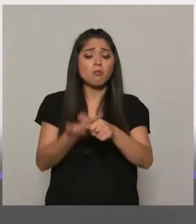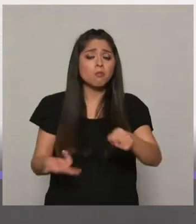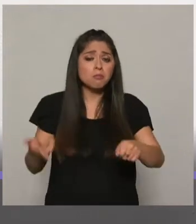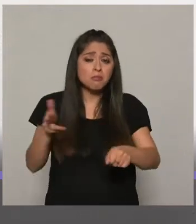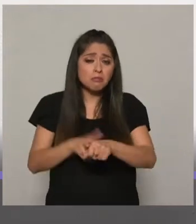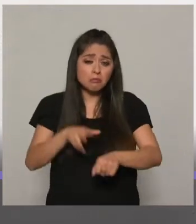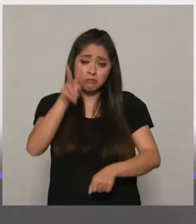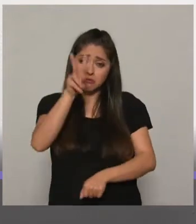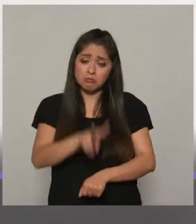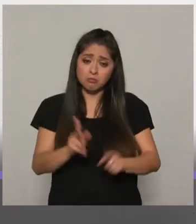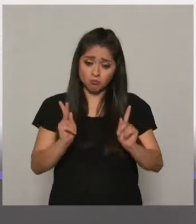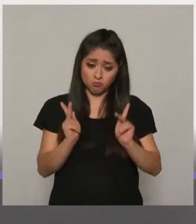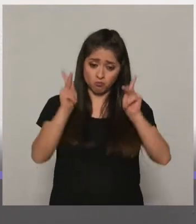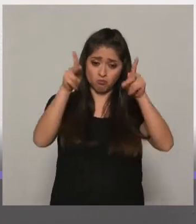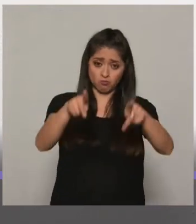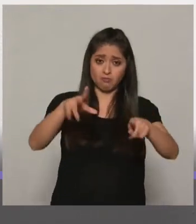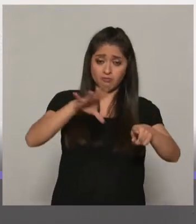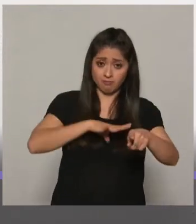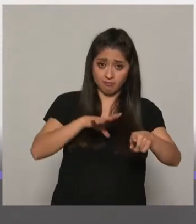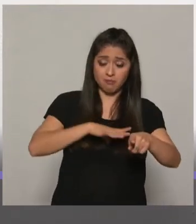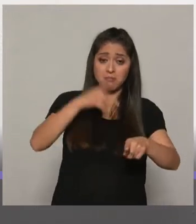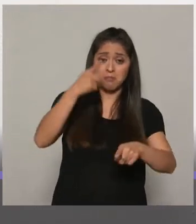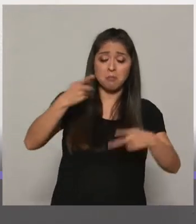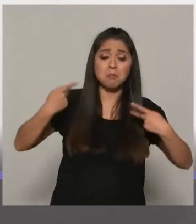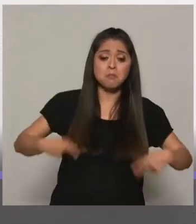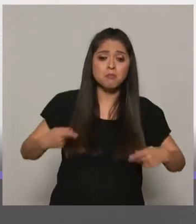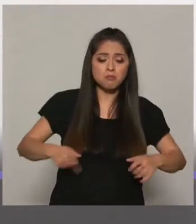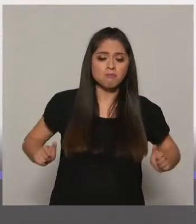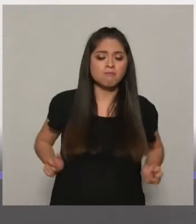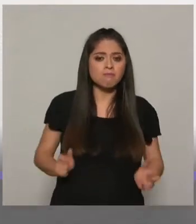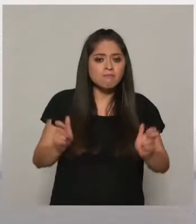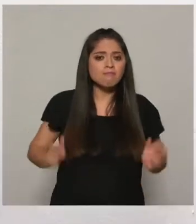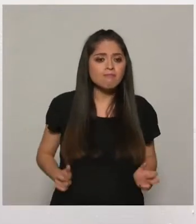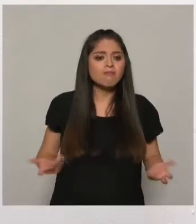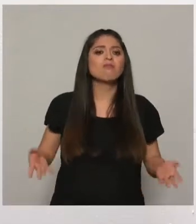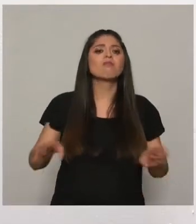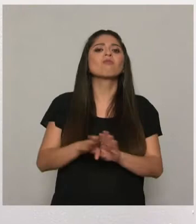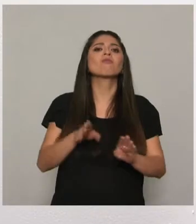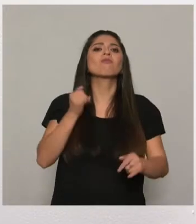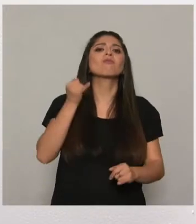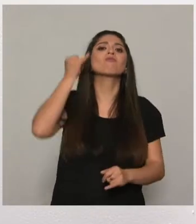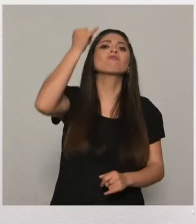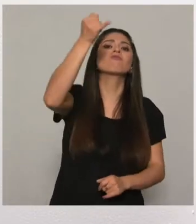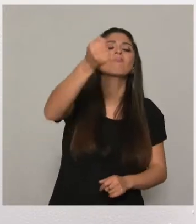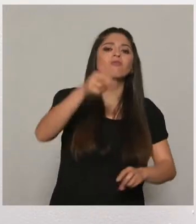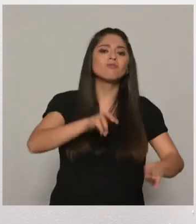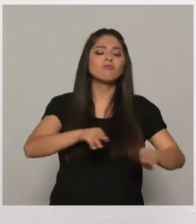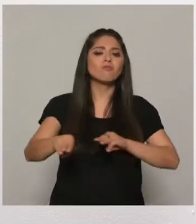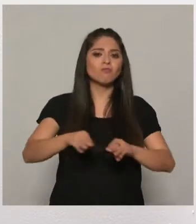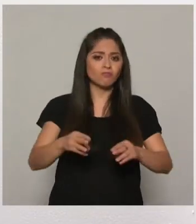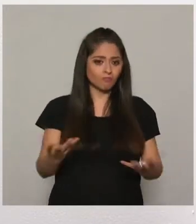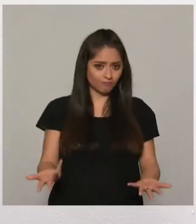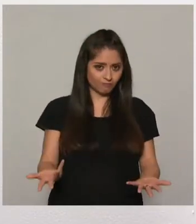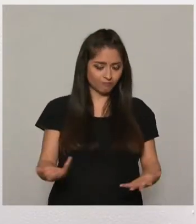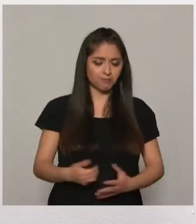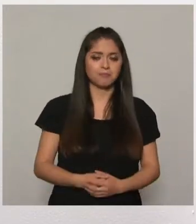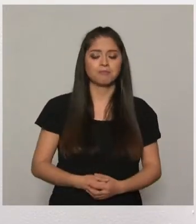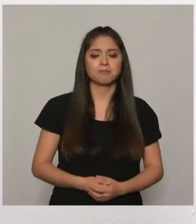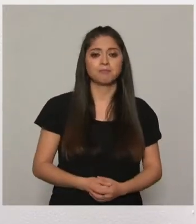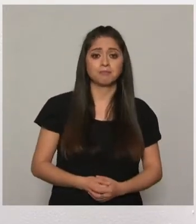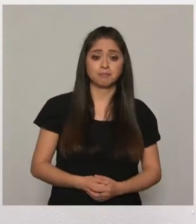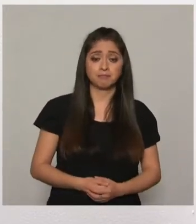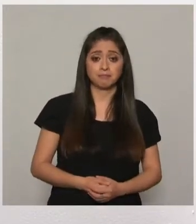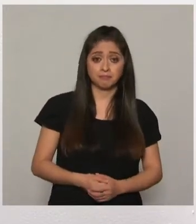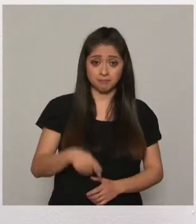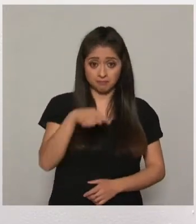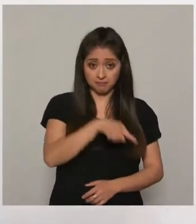que pues tienen su puente peatonal, pero los pacientes vienen en silla de ruedas y entonces no hay forma de cómo pasar de un lado a otro, ¿no? Entonces, y eso sí, pueden cruzar por